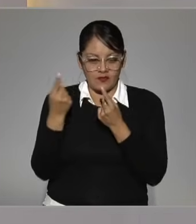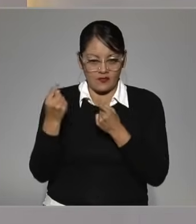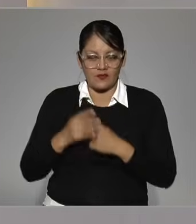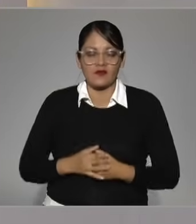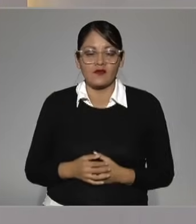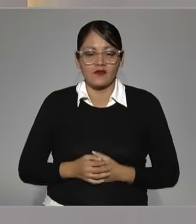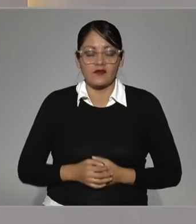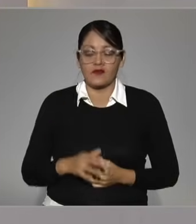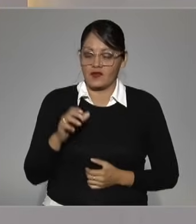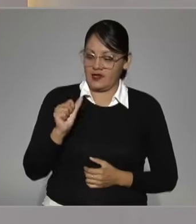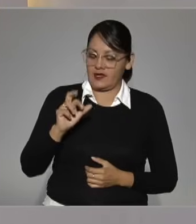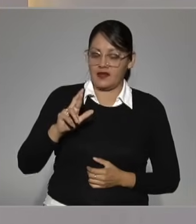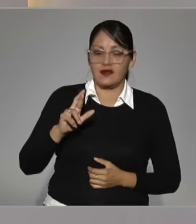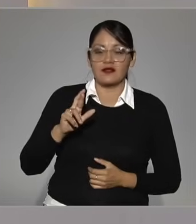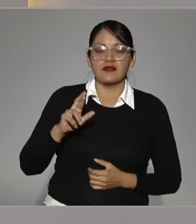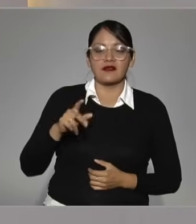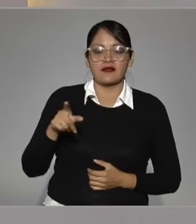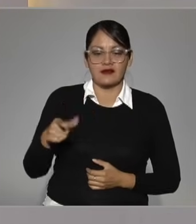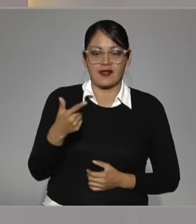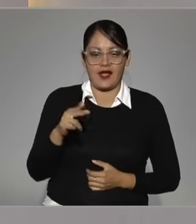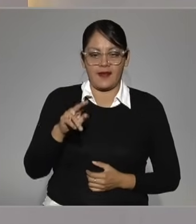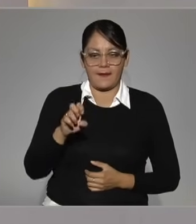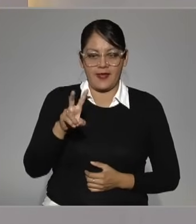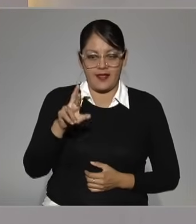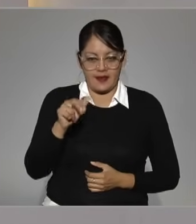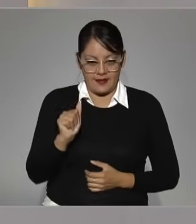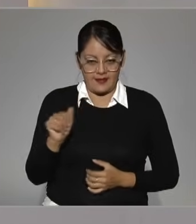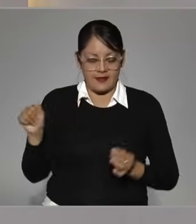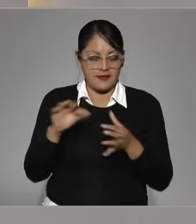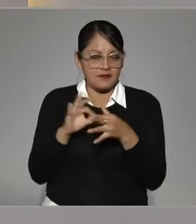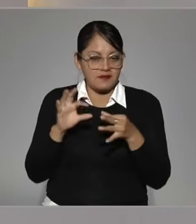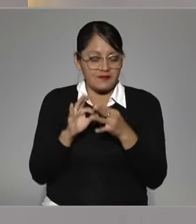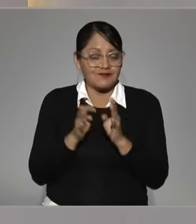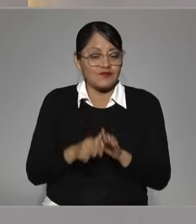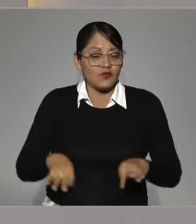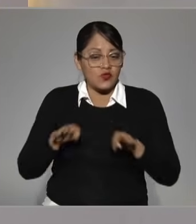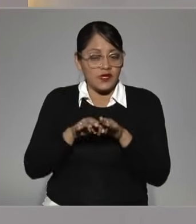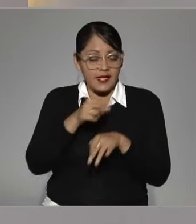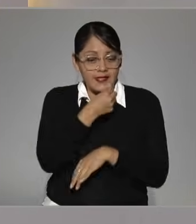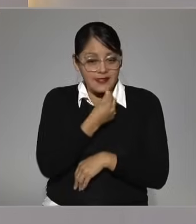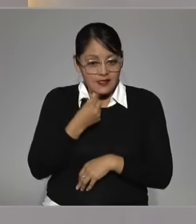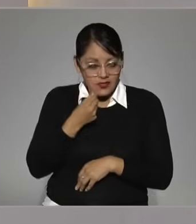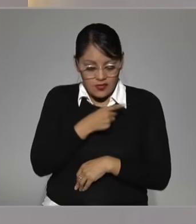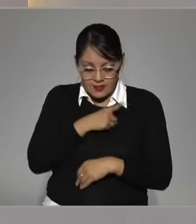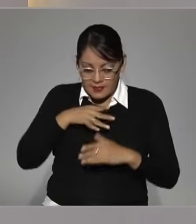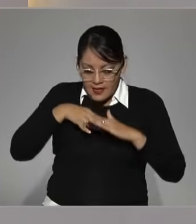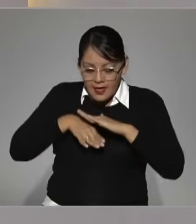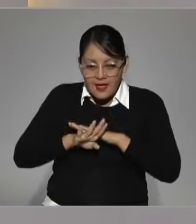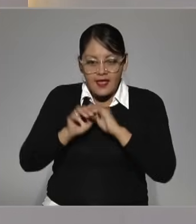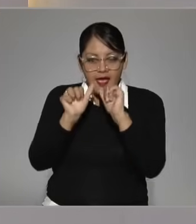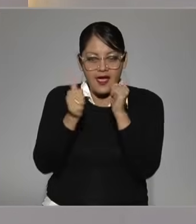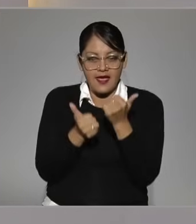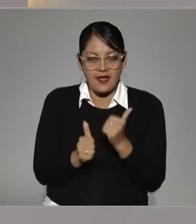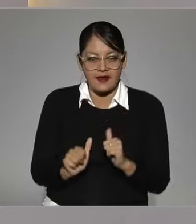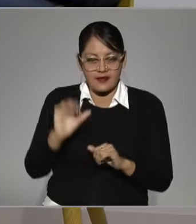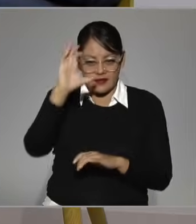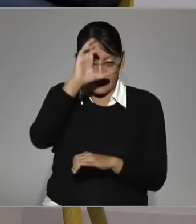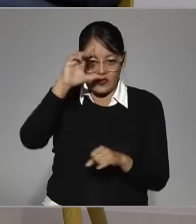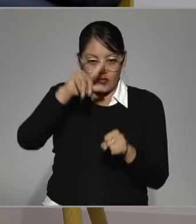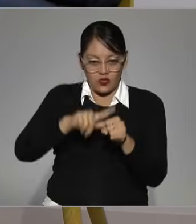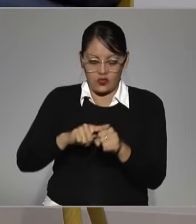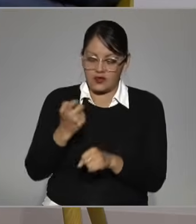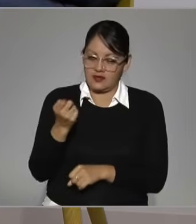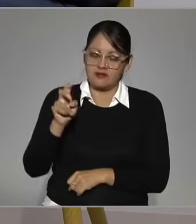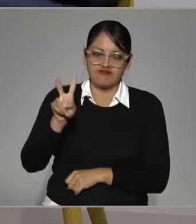llegado. Arque Vara nos dice, también es de mucha importancia introducir a los niños al arte y a la cultura. Es